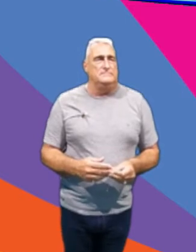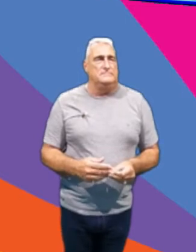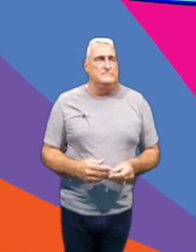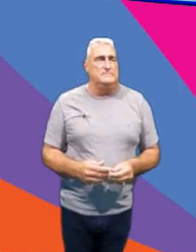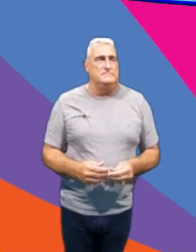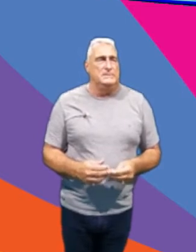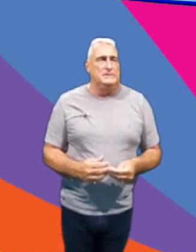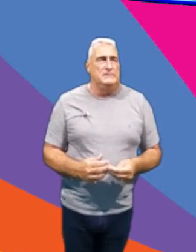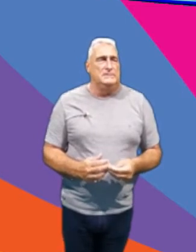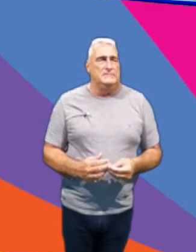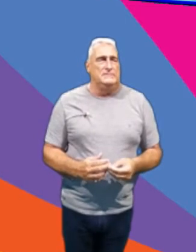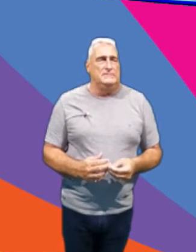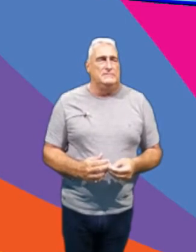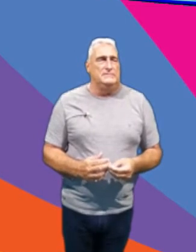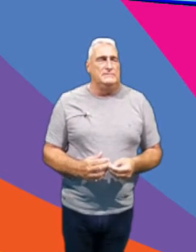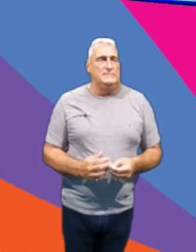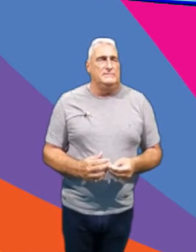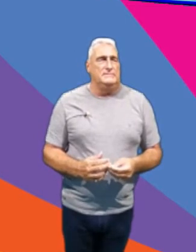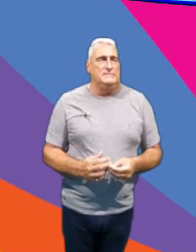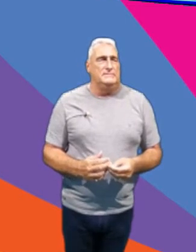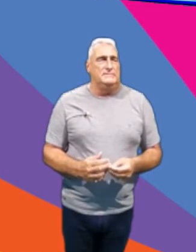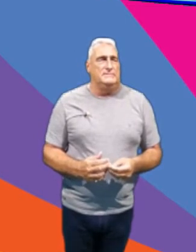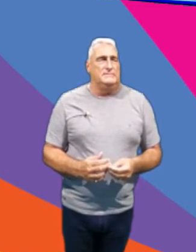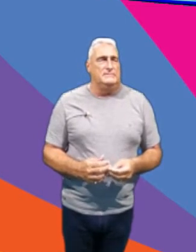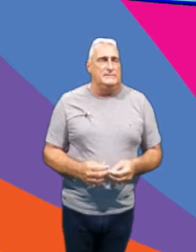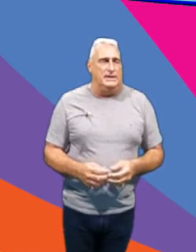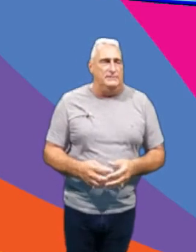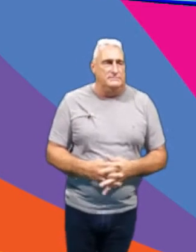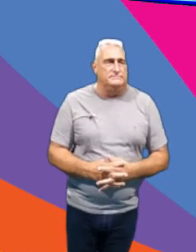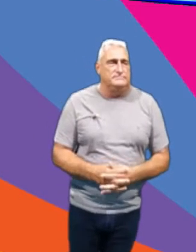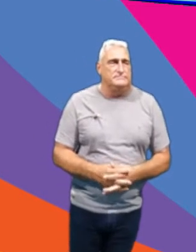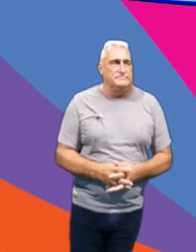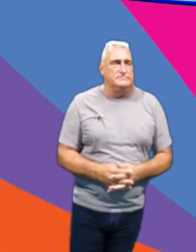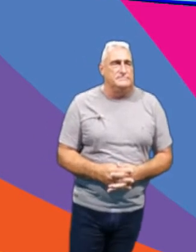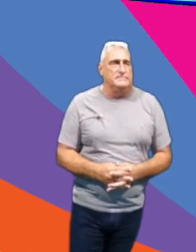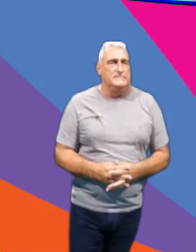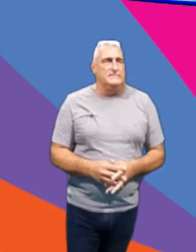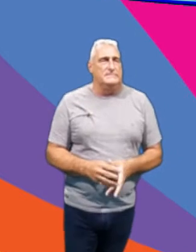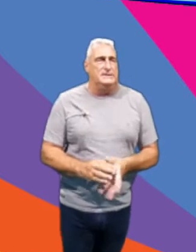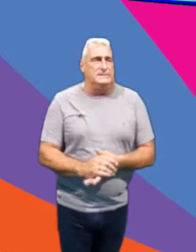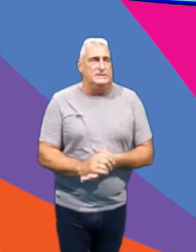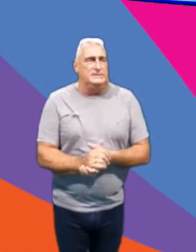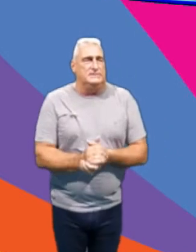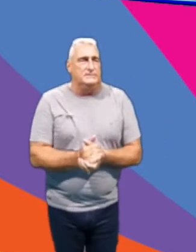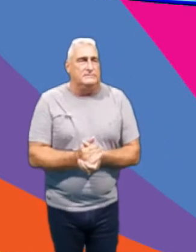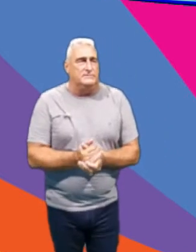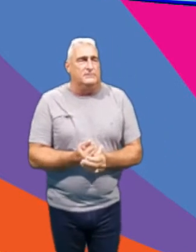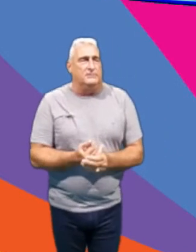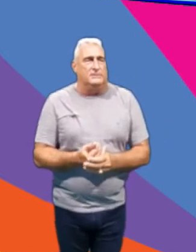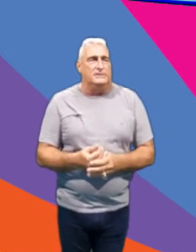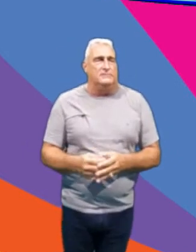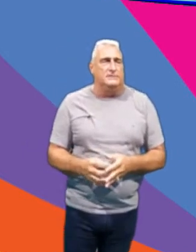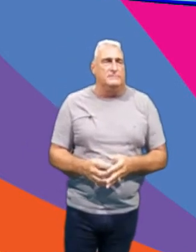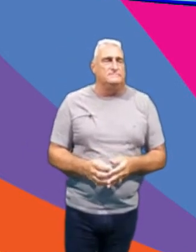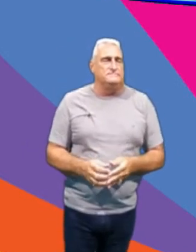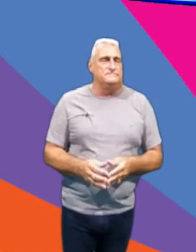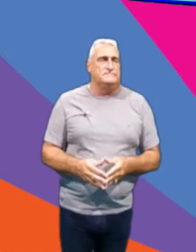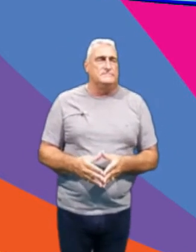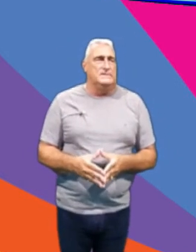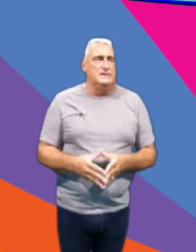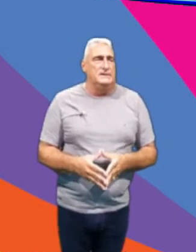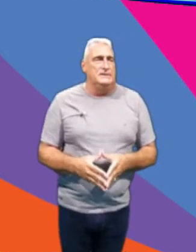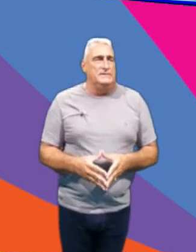un valor agregado que no tenía... En la primera carrera, claro. En la primera largué de atrás. Sí, lo entiendo. Ahora largo más o